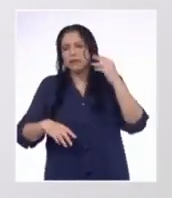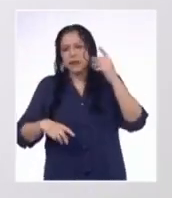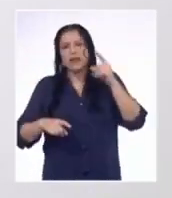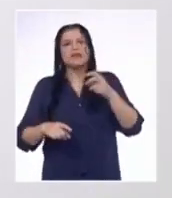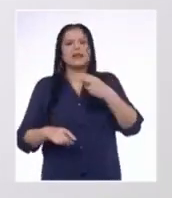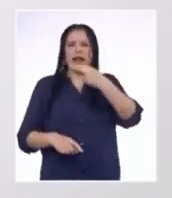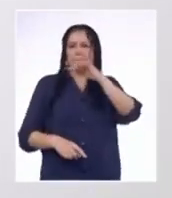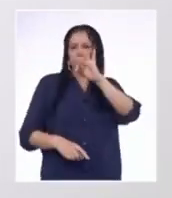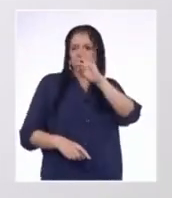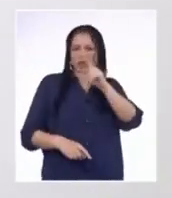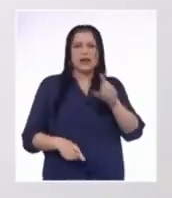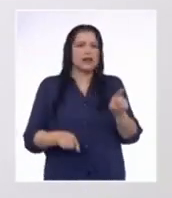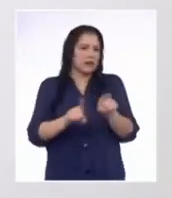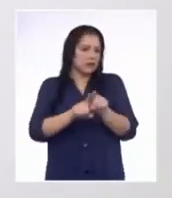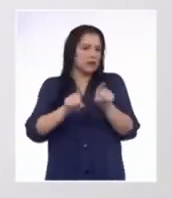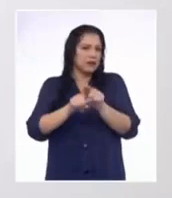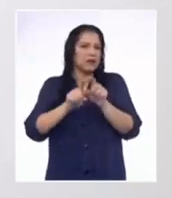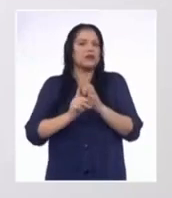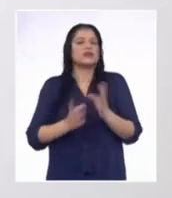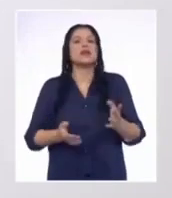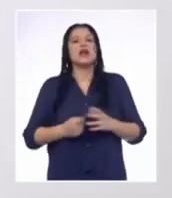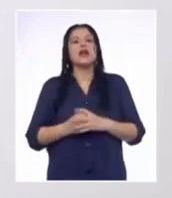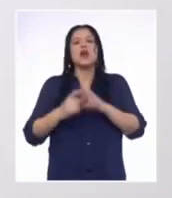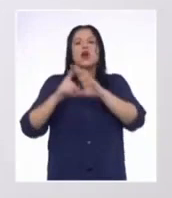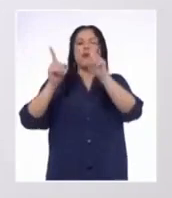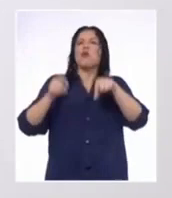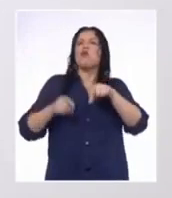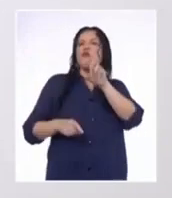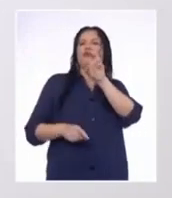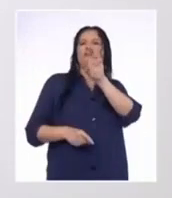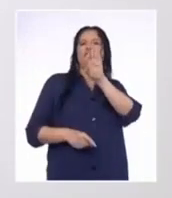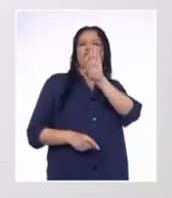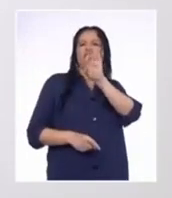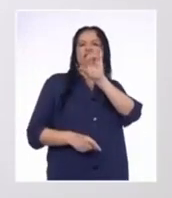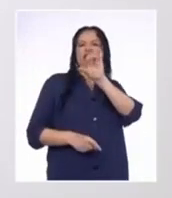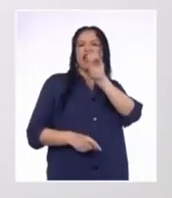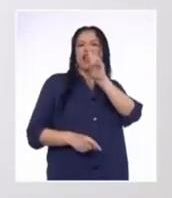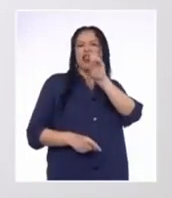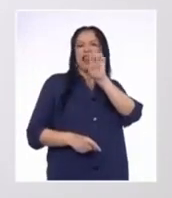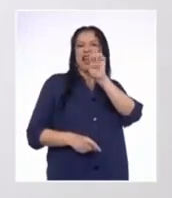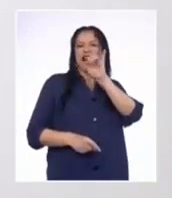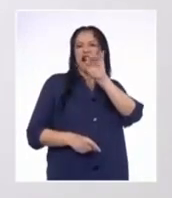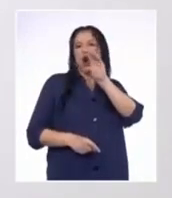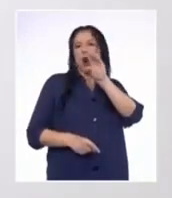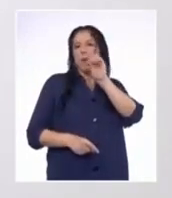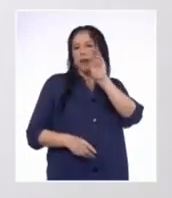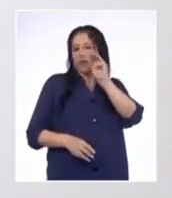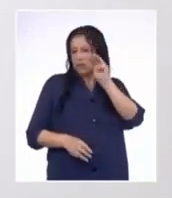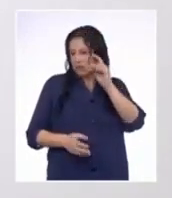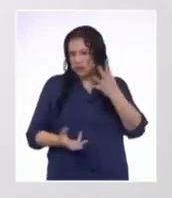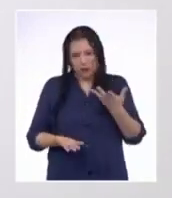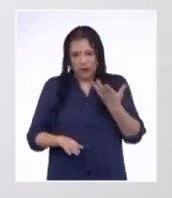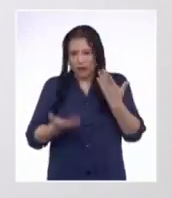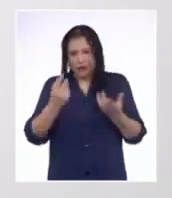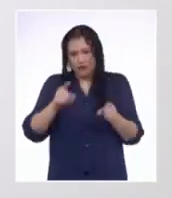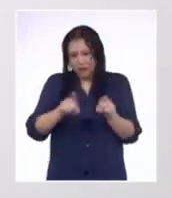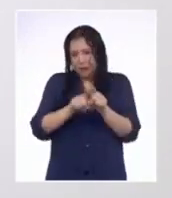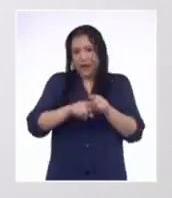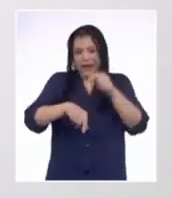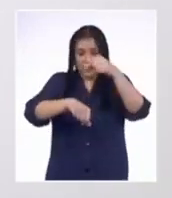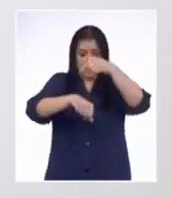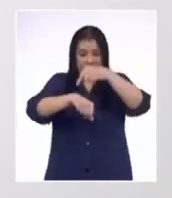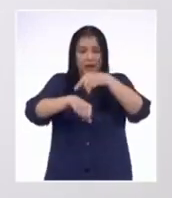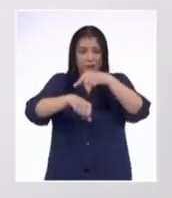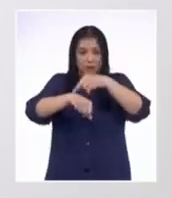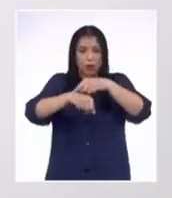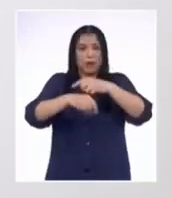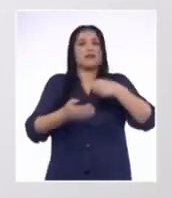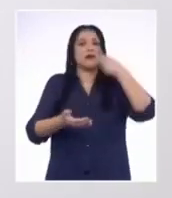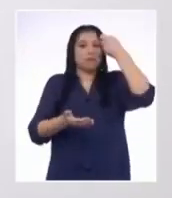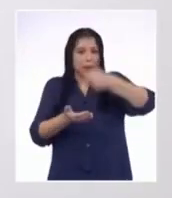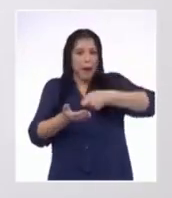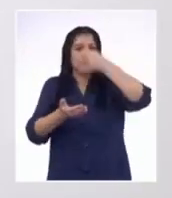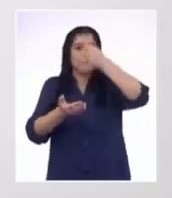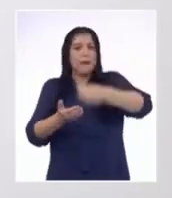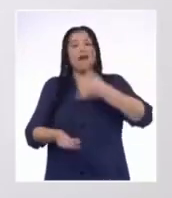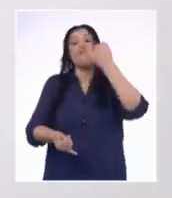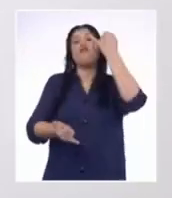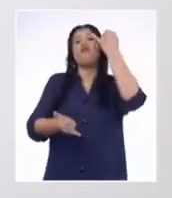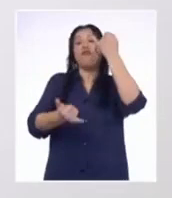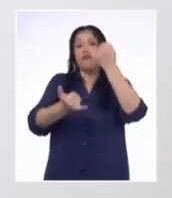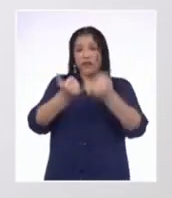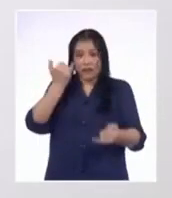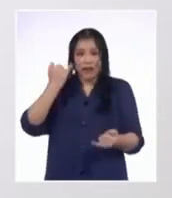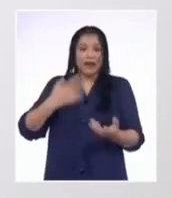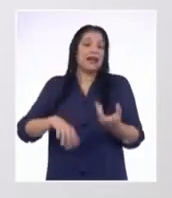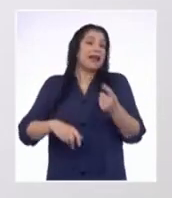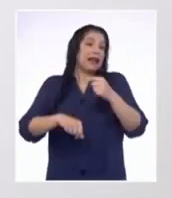se conoce como escritura de fideicomiso. Además, el tiempo hasta el pago final constituye